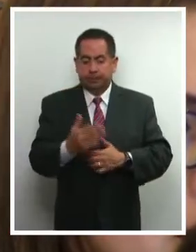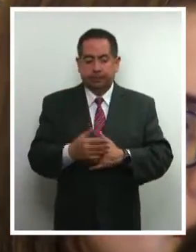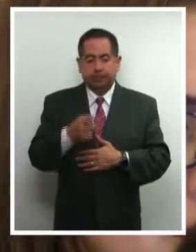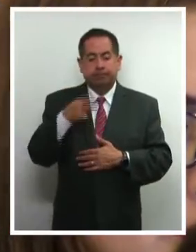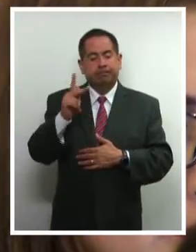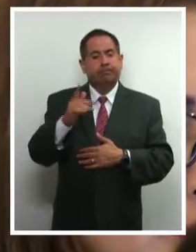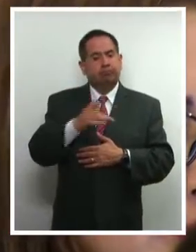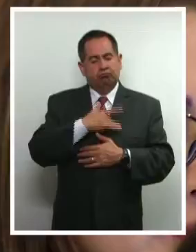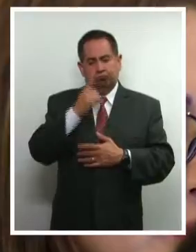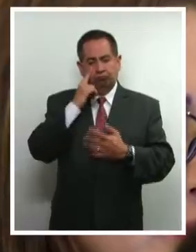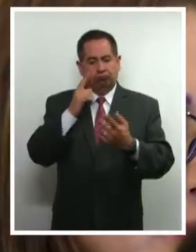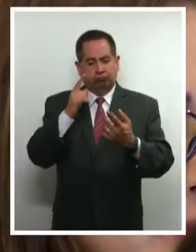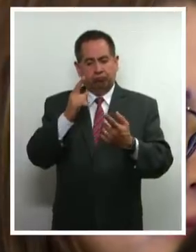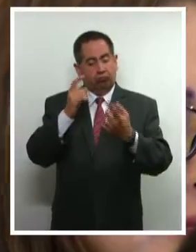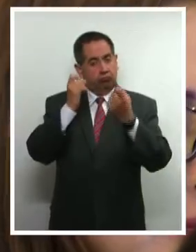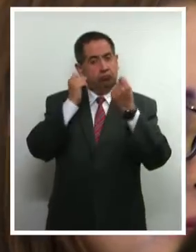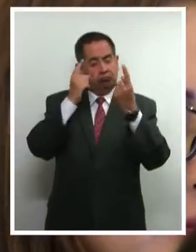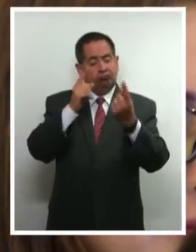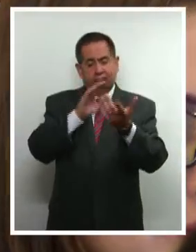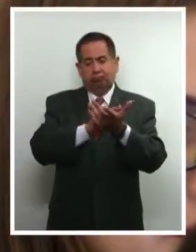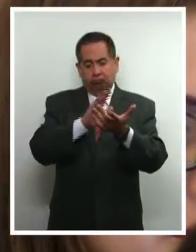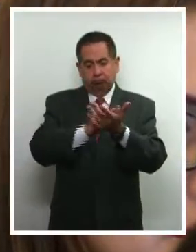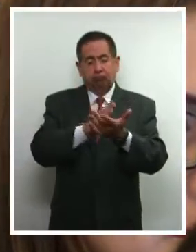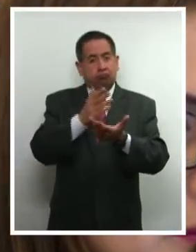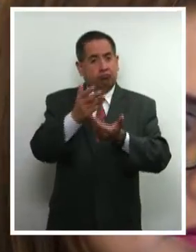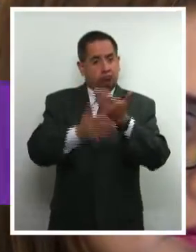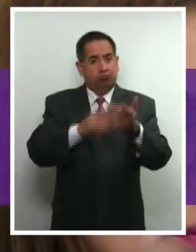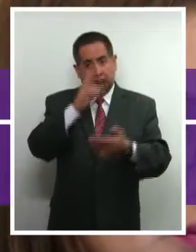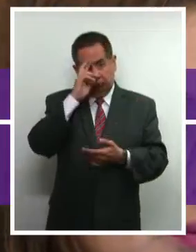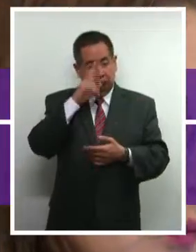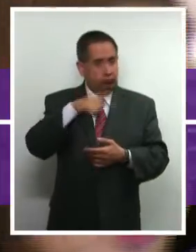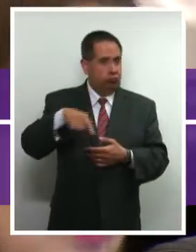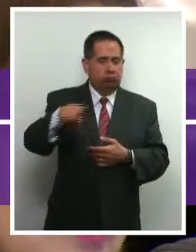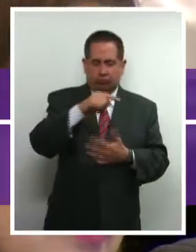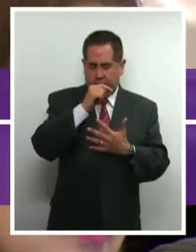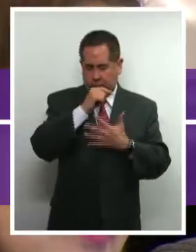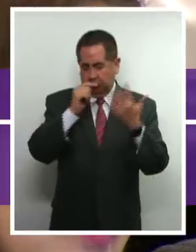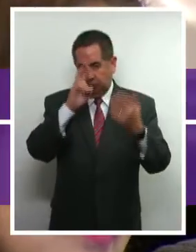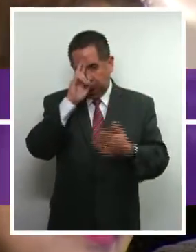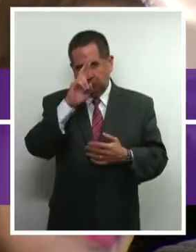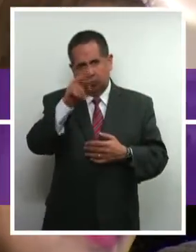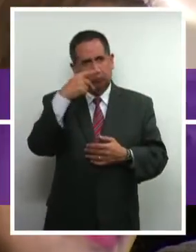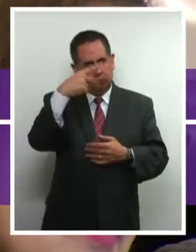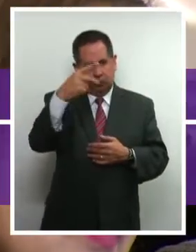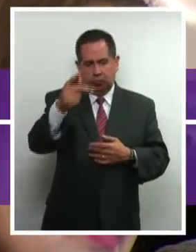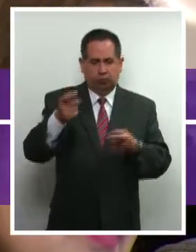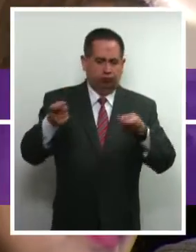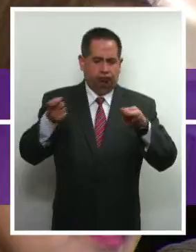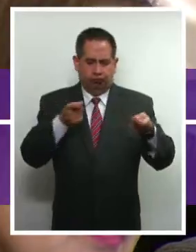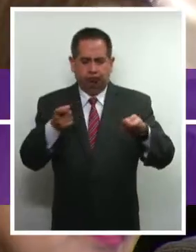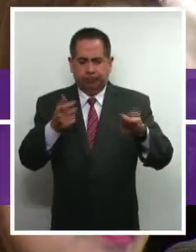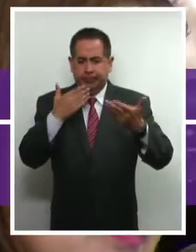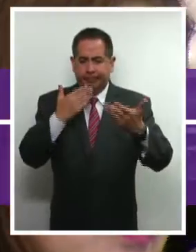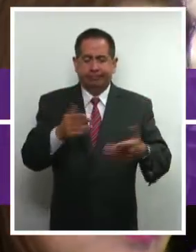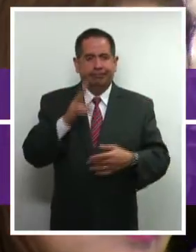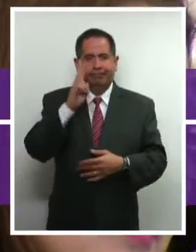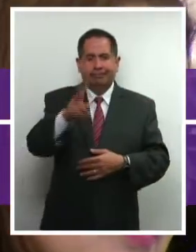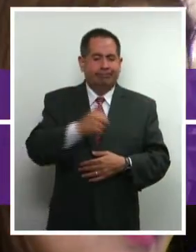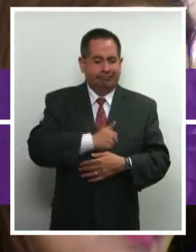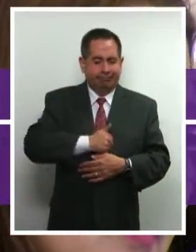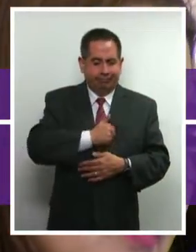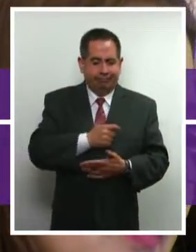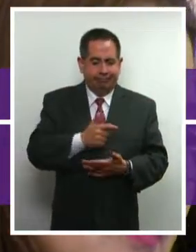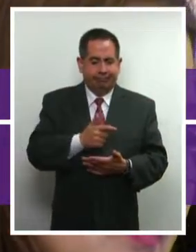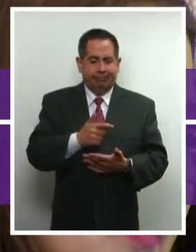siendo loable y respetable por todos sentidos su conducta, lamento que no tenga